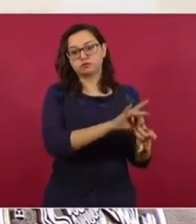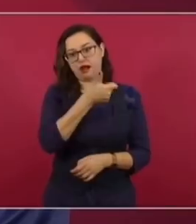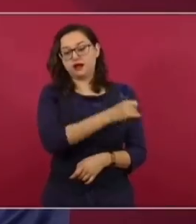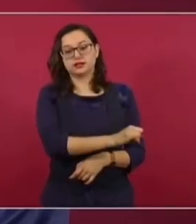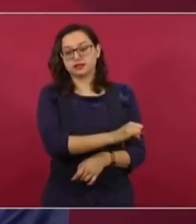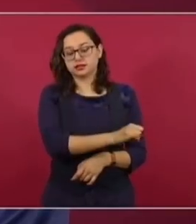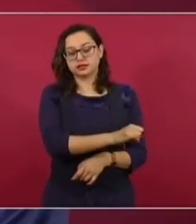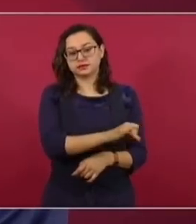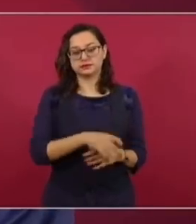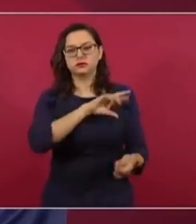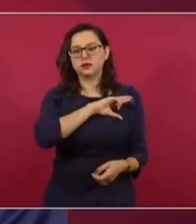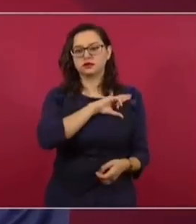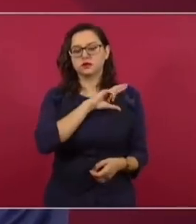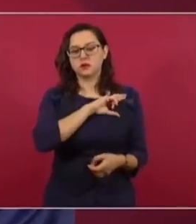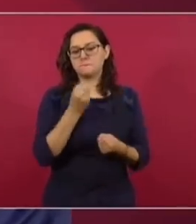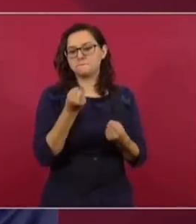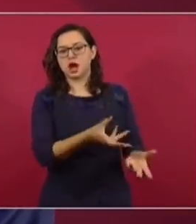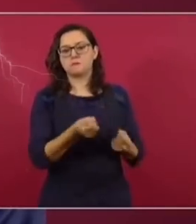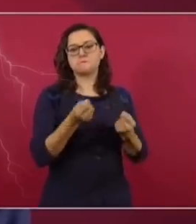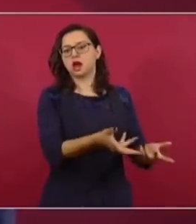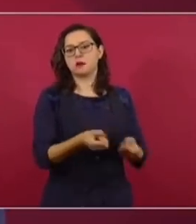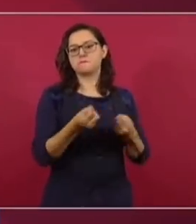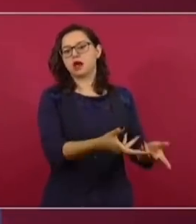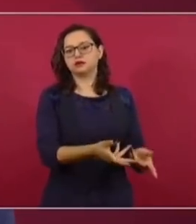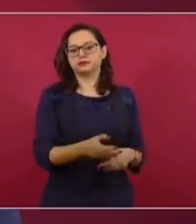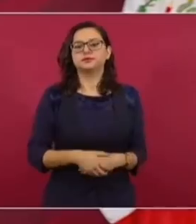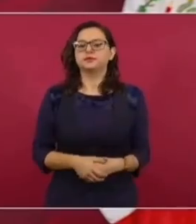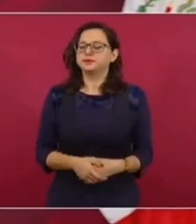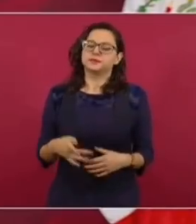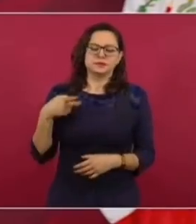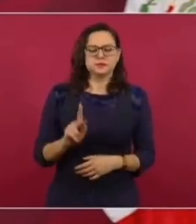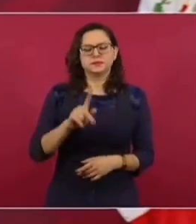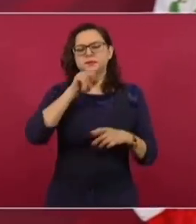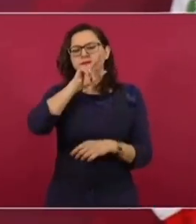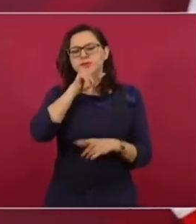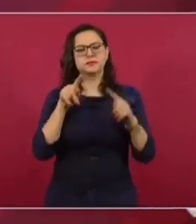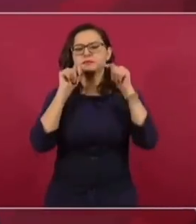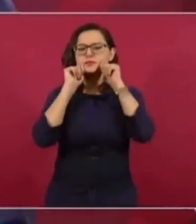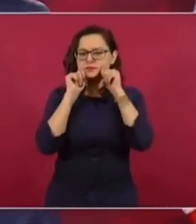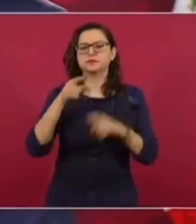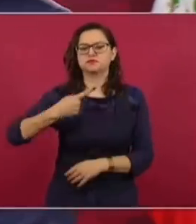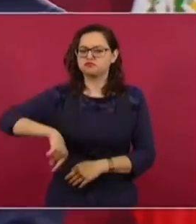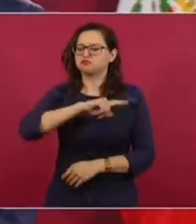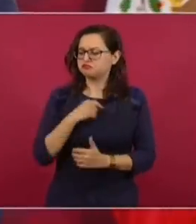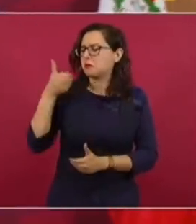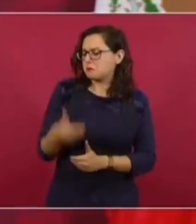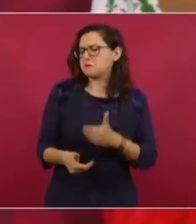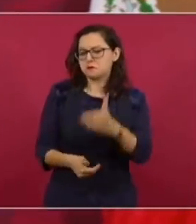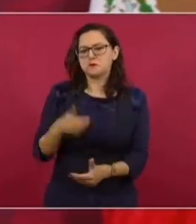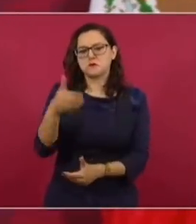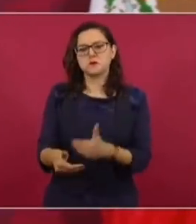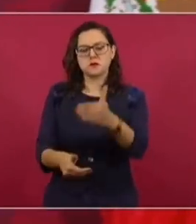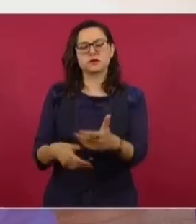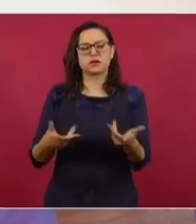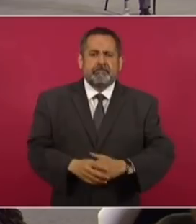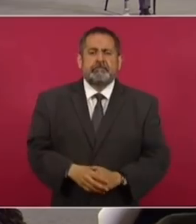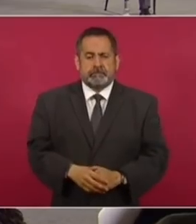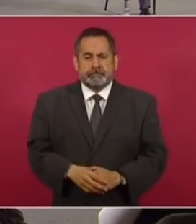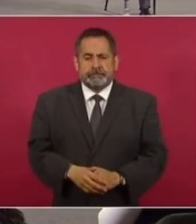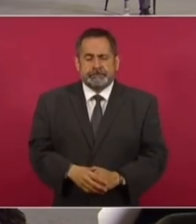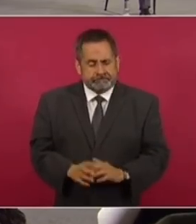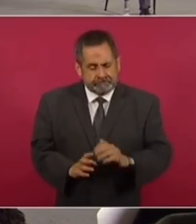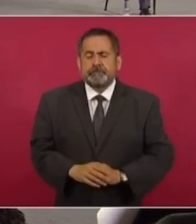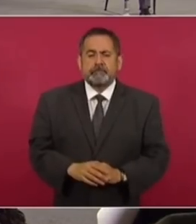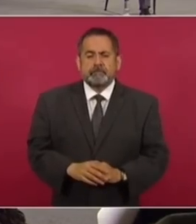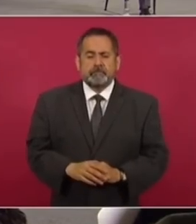pensar entrevista a personalmente nos vamos avanzando cada vez hay más gente progresista en nuestro país